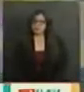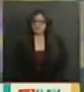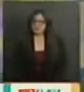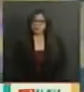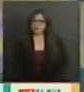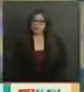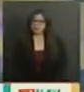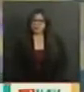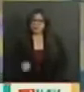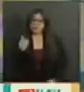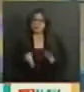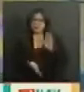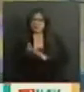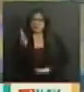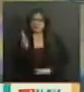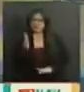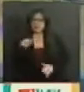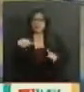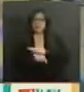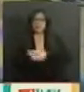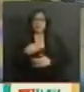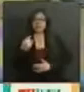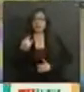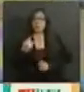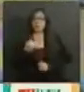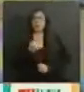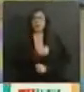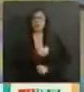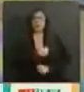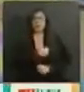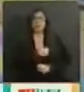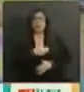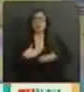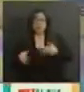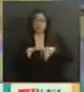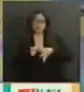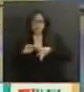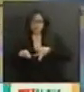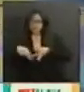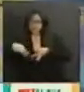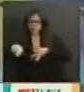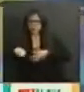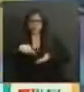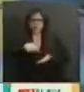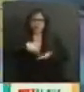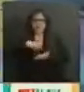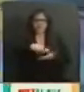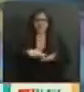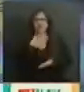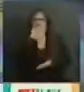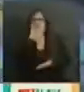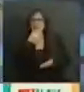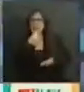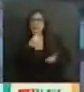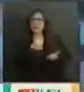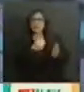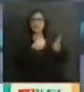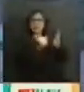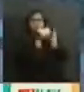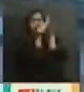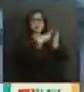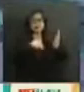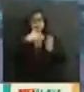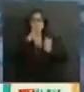Esta es la salida del Metro Universidad Católica por el lado norte de la Alameda, con una muy bonita obra del artista Anis que se llama Una sola